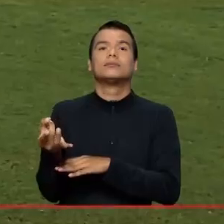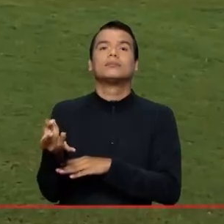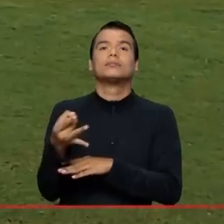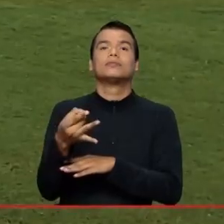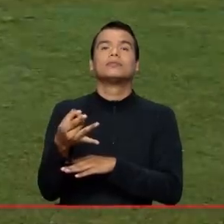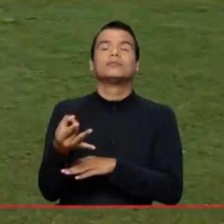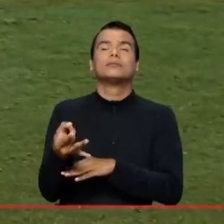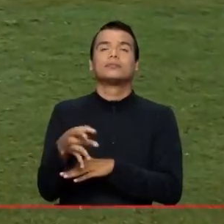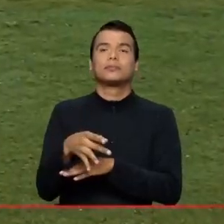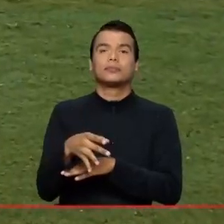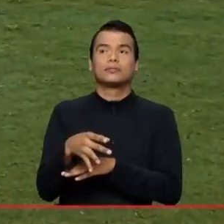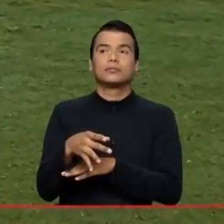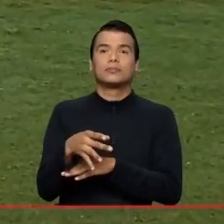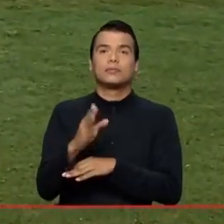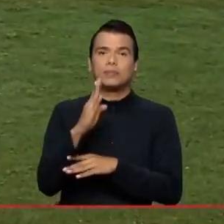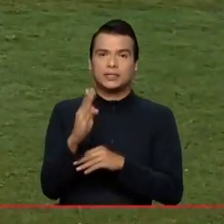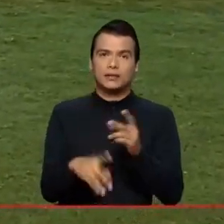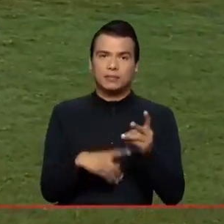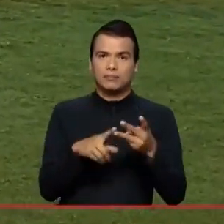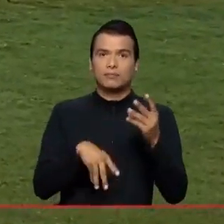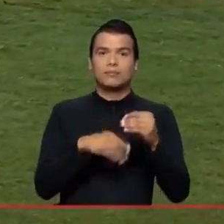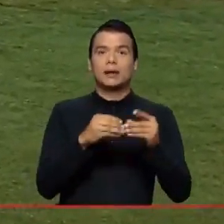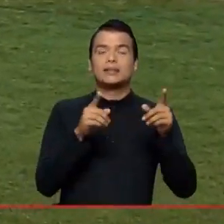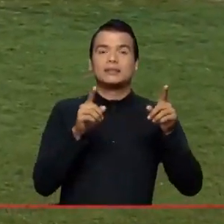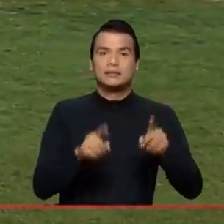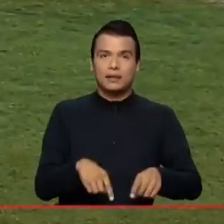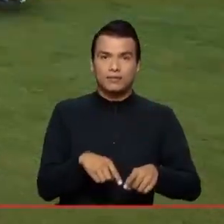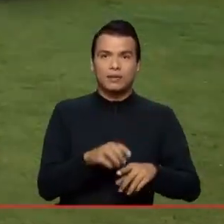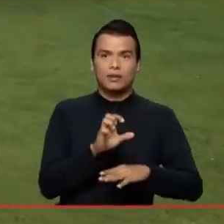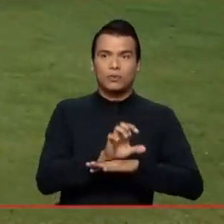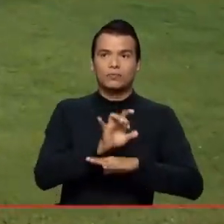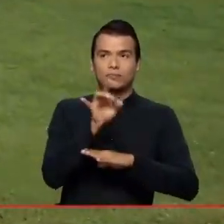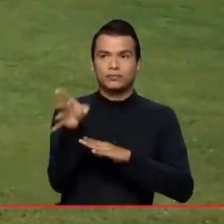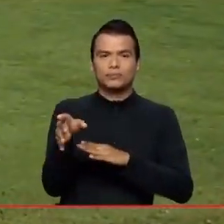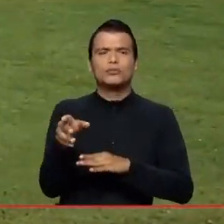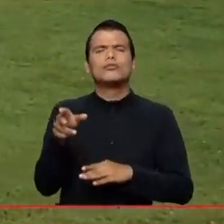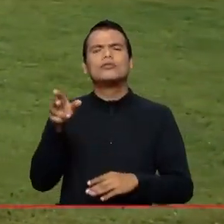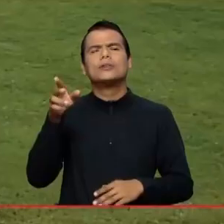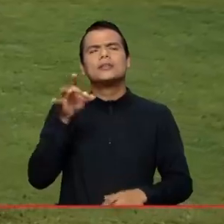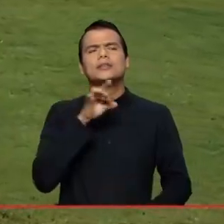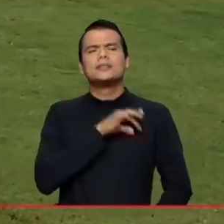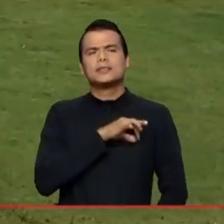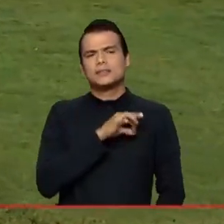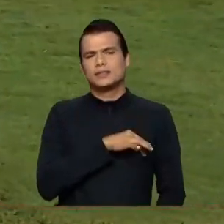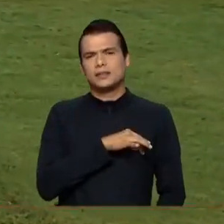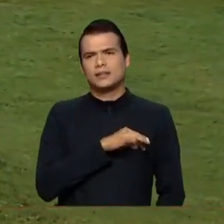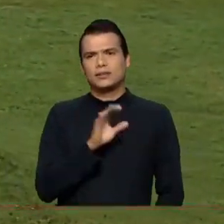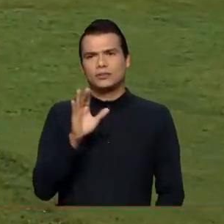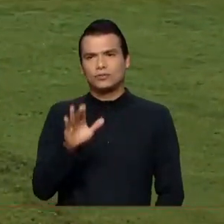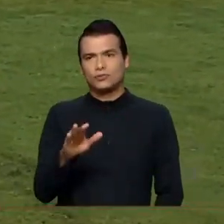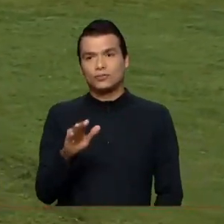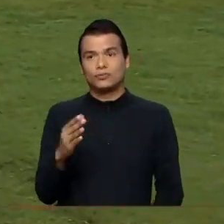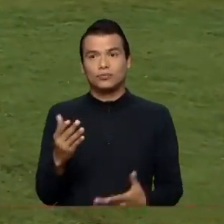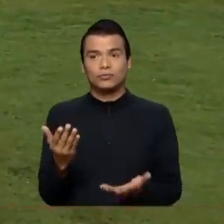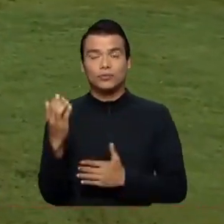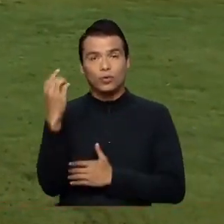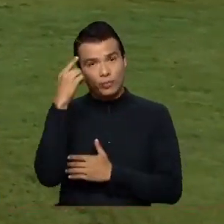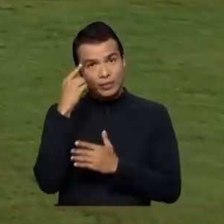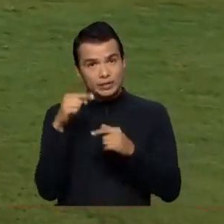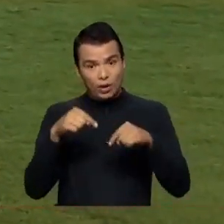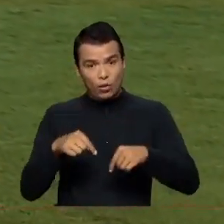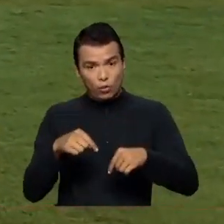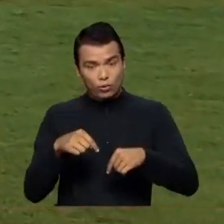Ecuador le gane a Chile como se lo explicaba en estos días a nuestra compañera luz angeli depende Colombia no del resultado de hoy